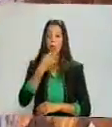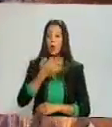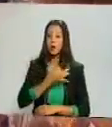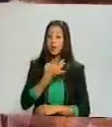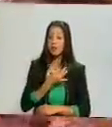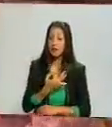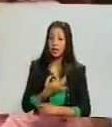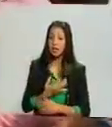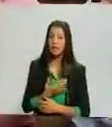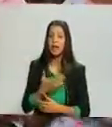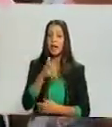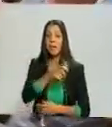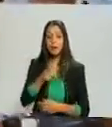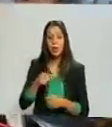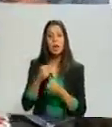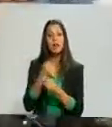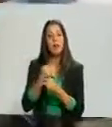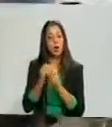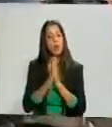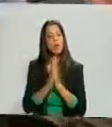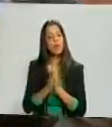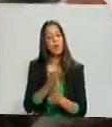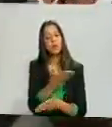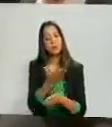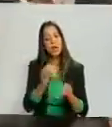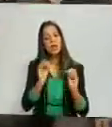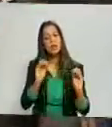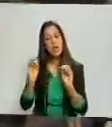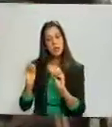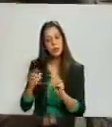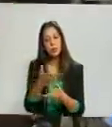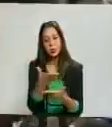trabajadores de Guayana, llamo a aprobar esta ley.